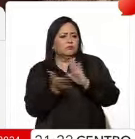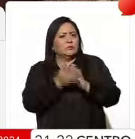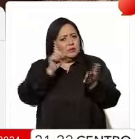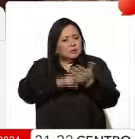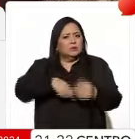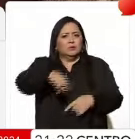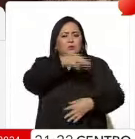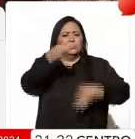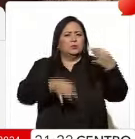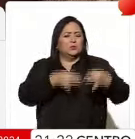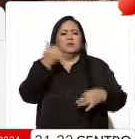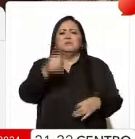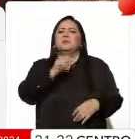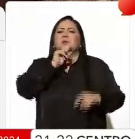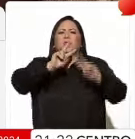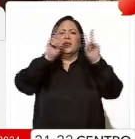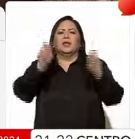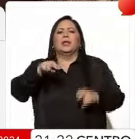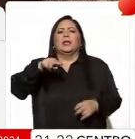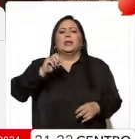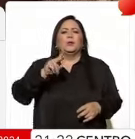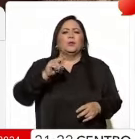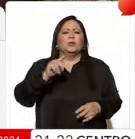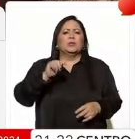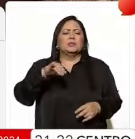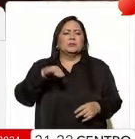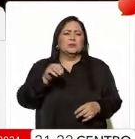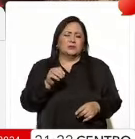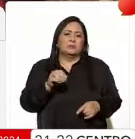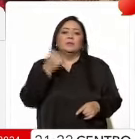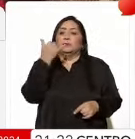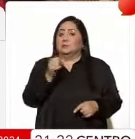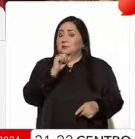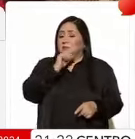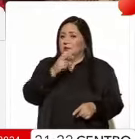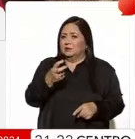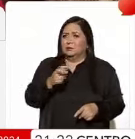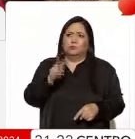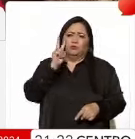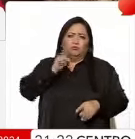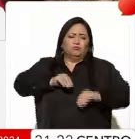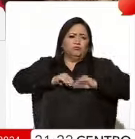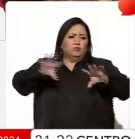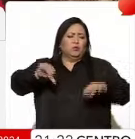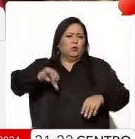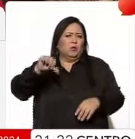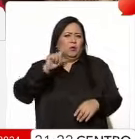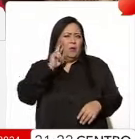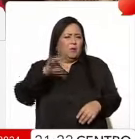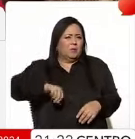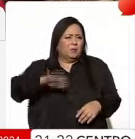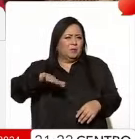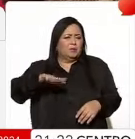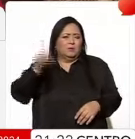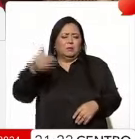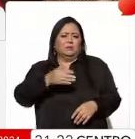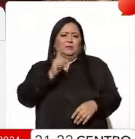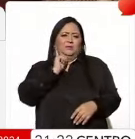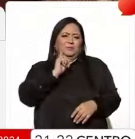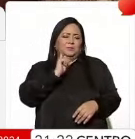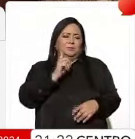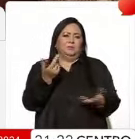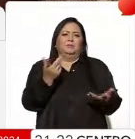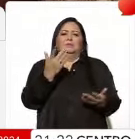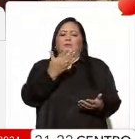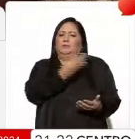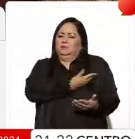Poder Judicial, particularmente el tema del nepotismo, datos que, por cierto, han sonado mucho el día de hoy. Estábamos escuchando a la presidenta electa, el